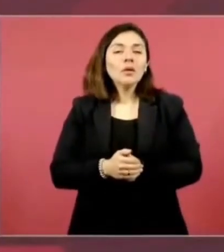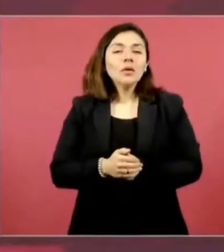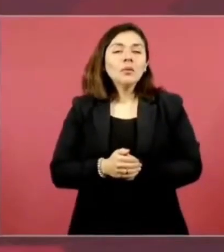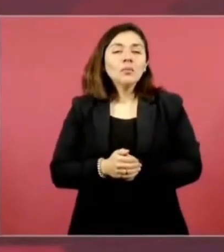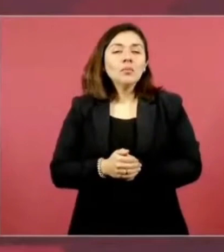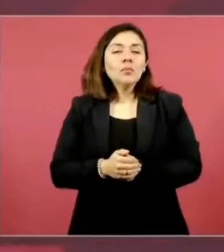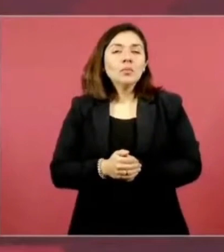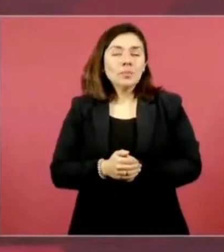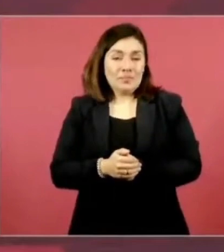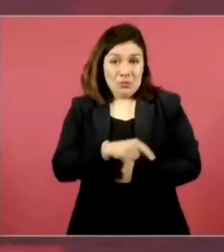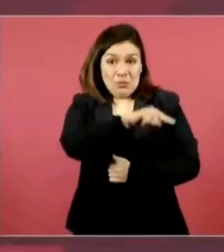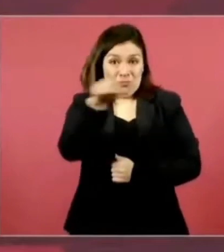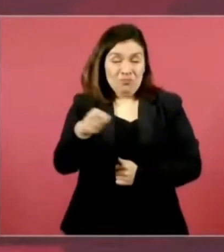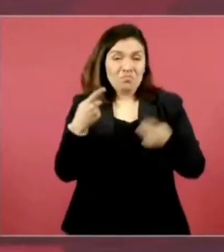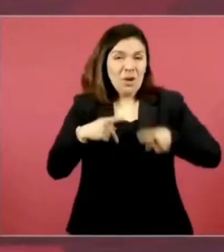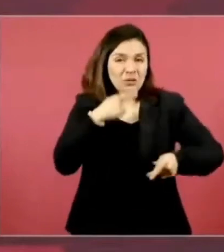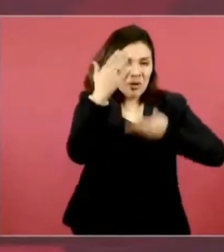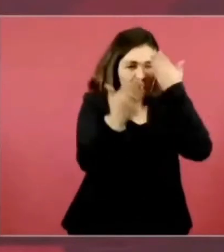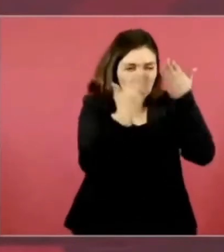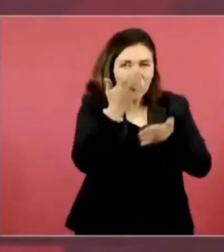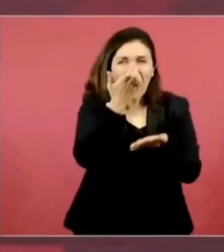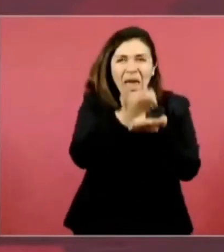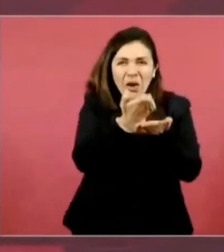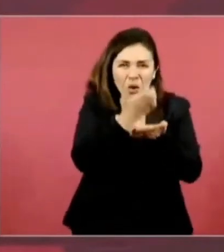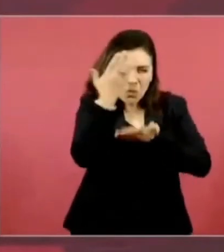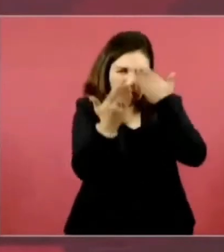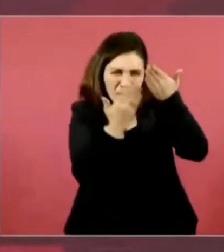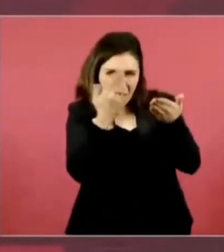que están estudiando economía.